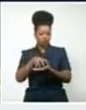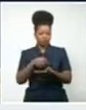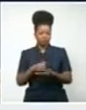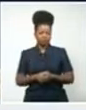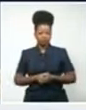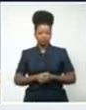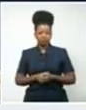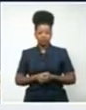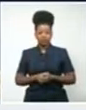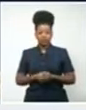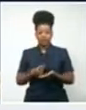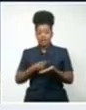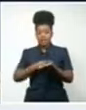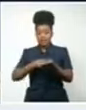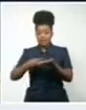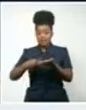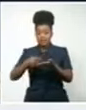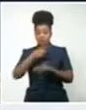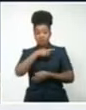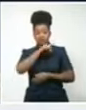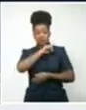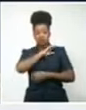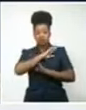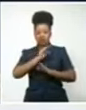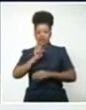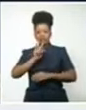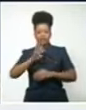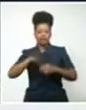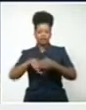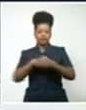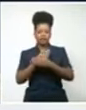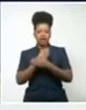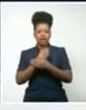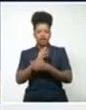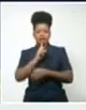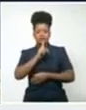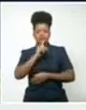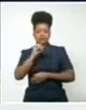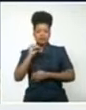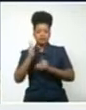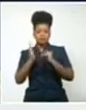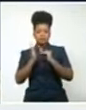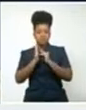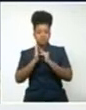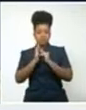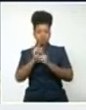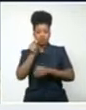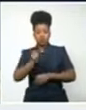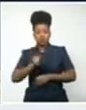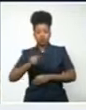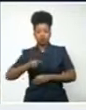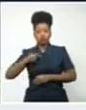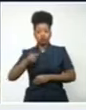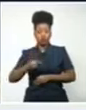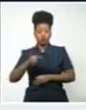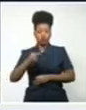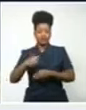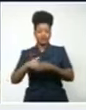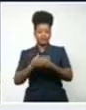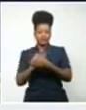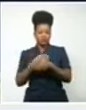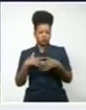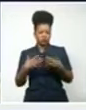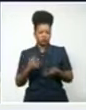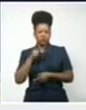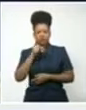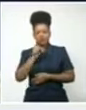semana pasada ya superó 3 días los 100.000 casos diarios, el día 17, el 21 y 22